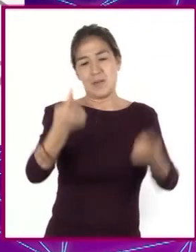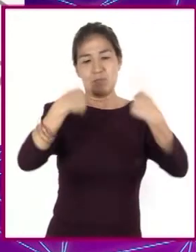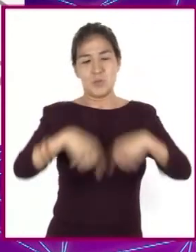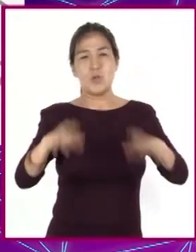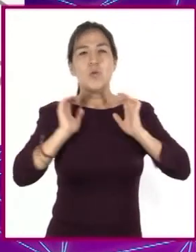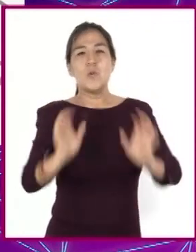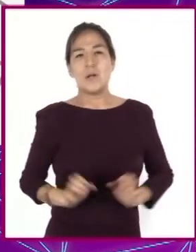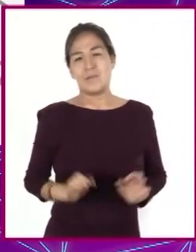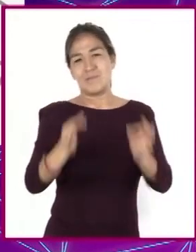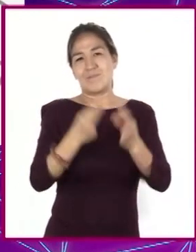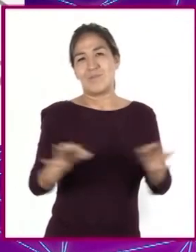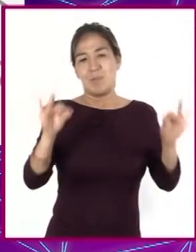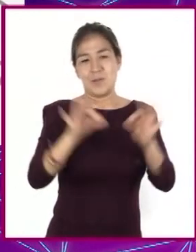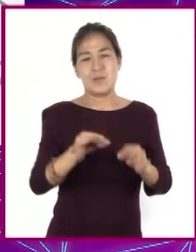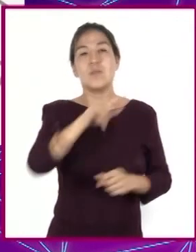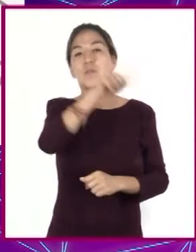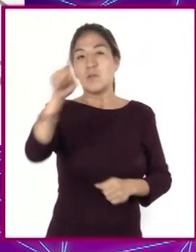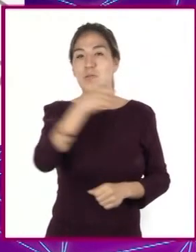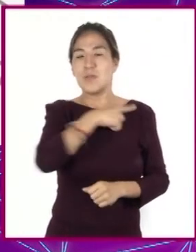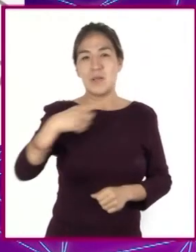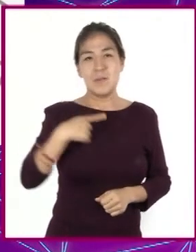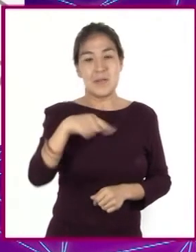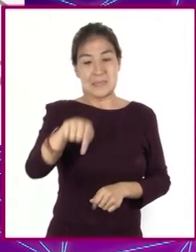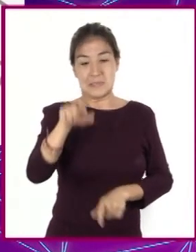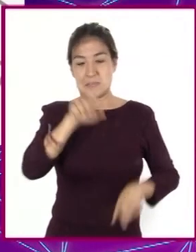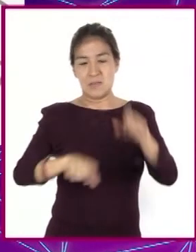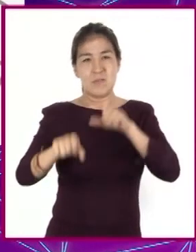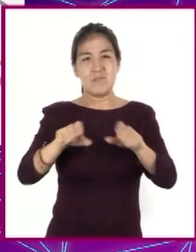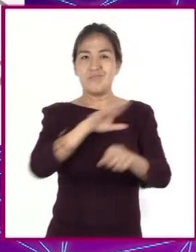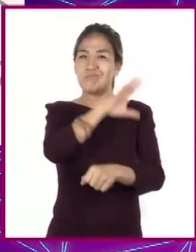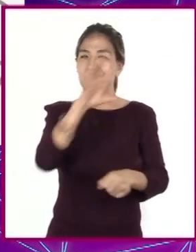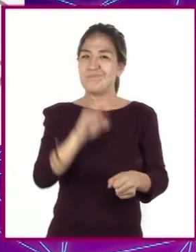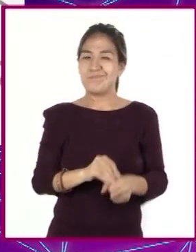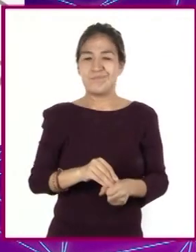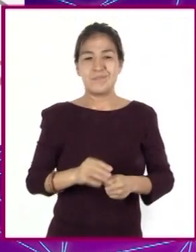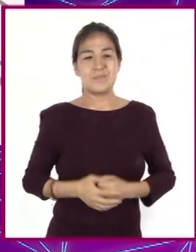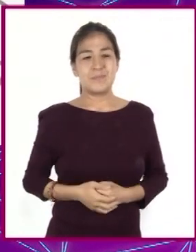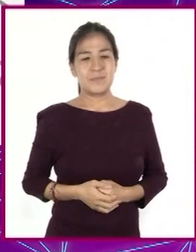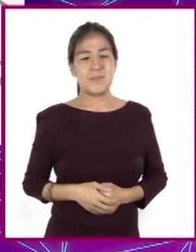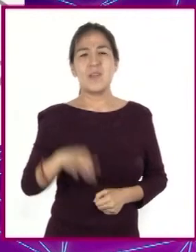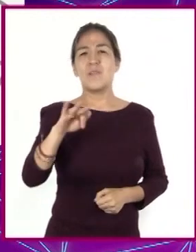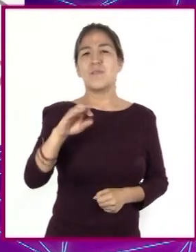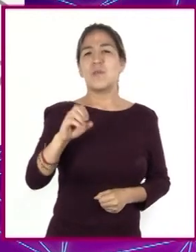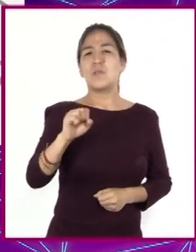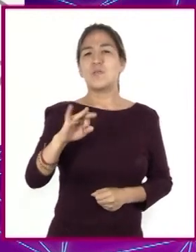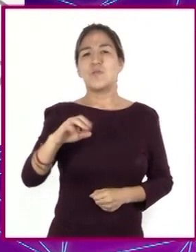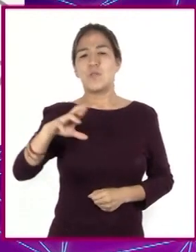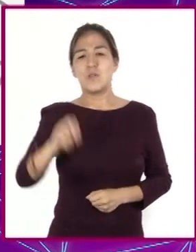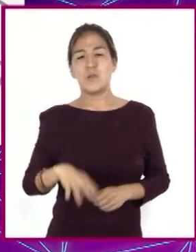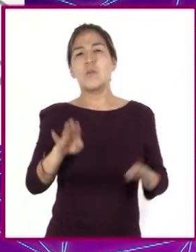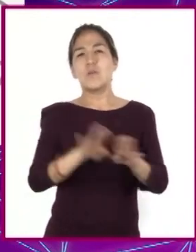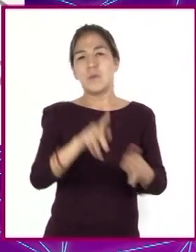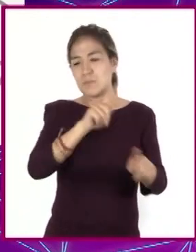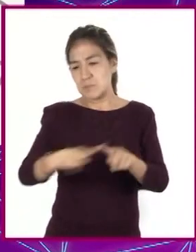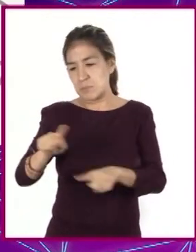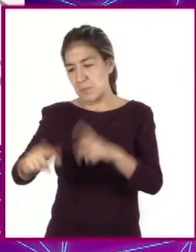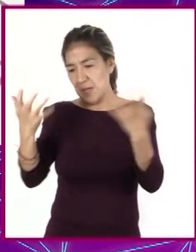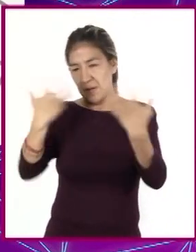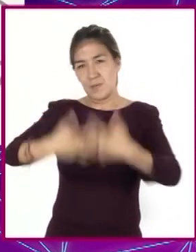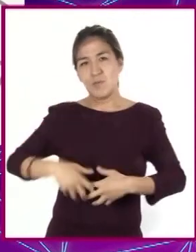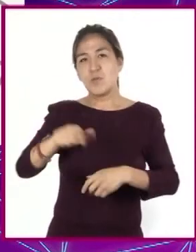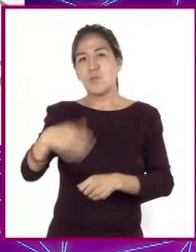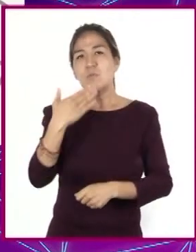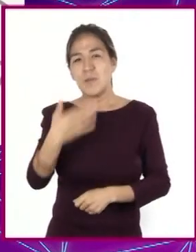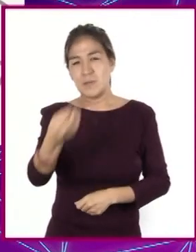importante de nuestro organismo. Recuerden que la química está en todos lados. El fósforo contribuye al funcionamiento correcto de las